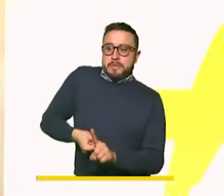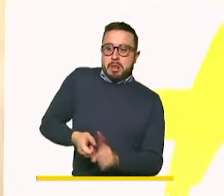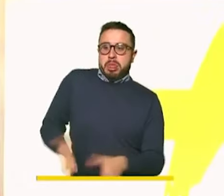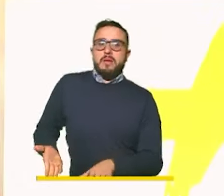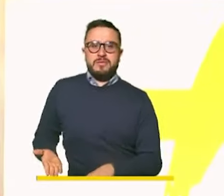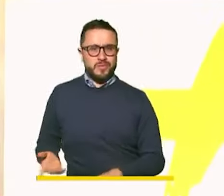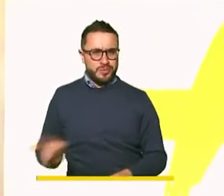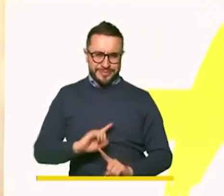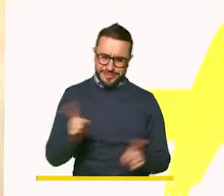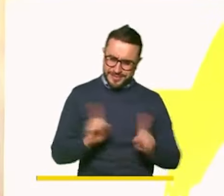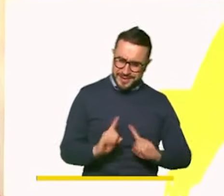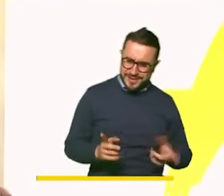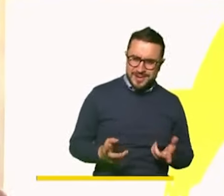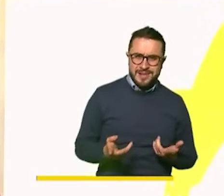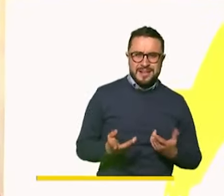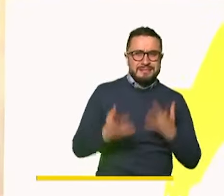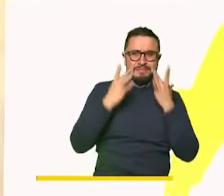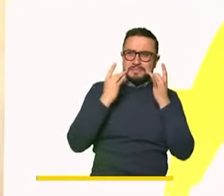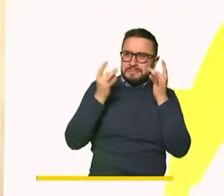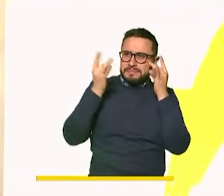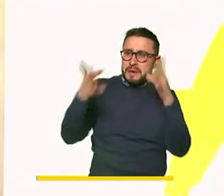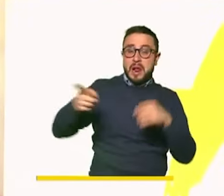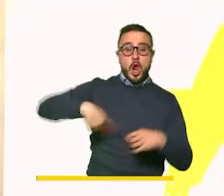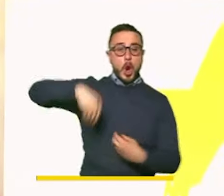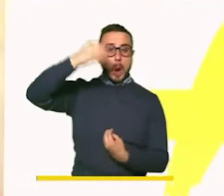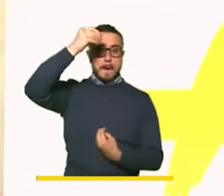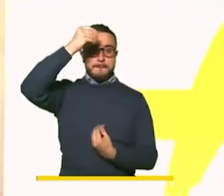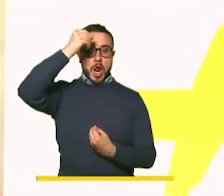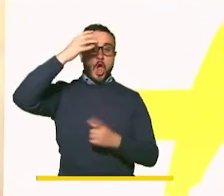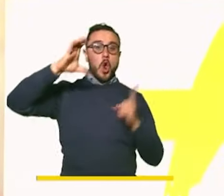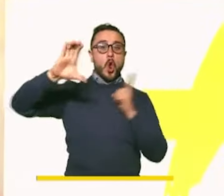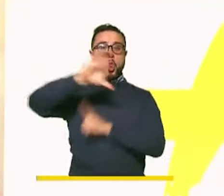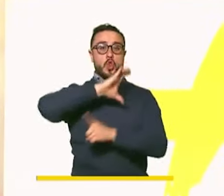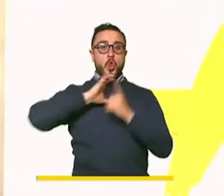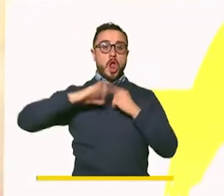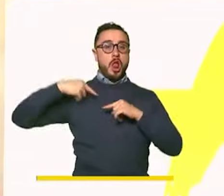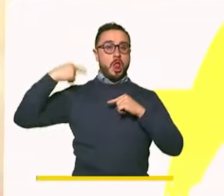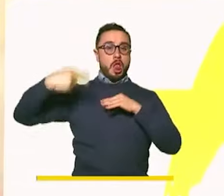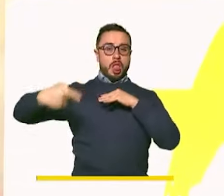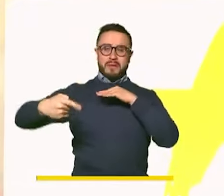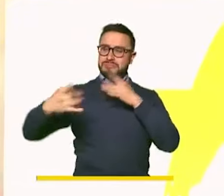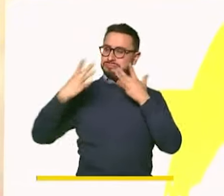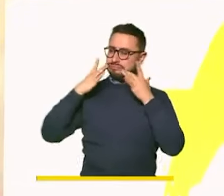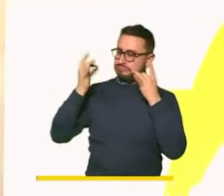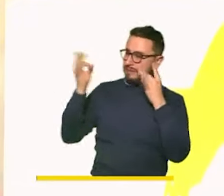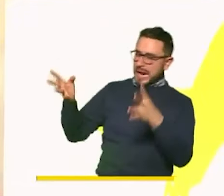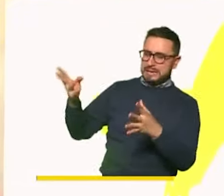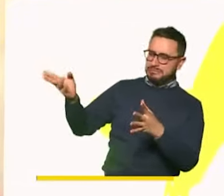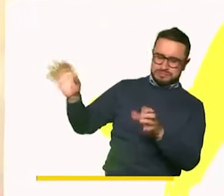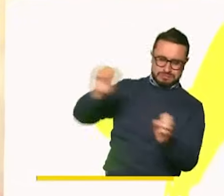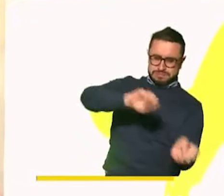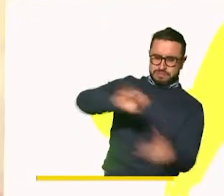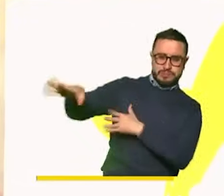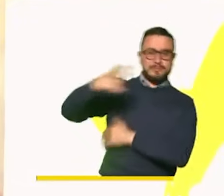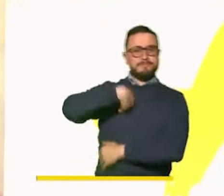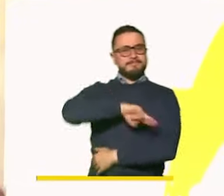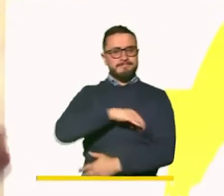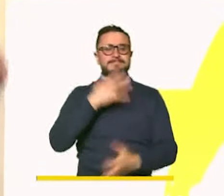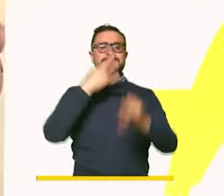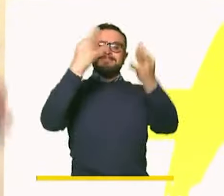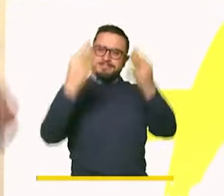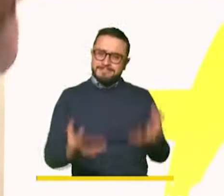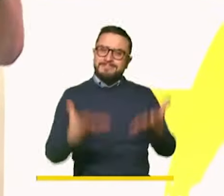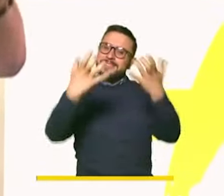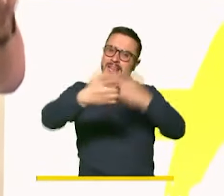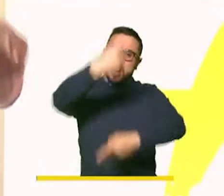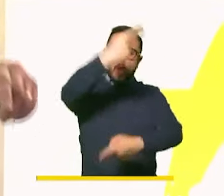sido los valores culturales de la oligarquía colombiana. Queremos hasta el máximo cumplir. Y el